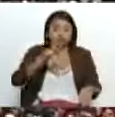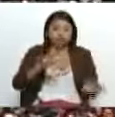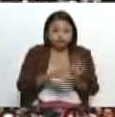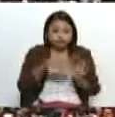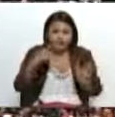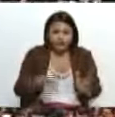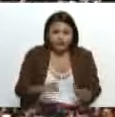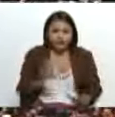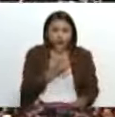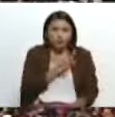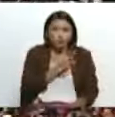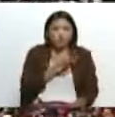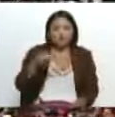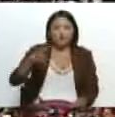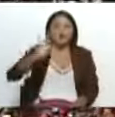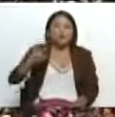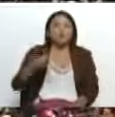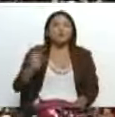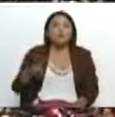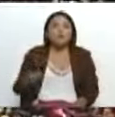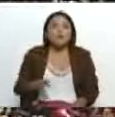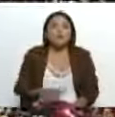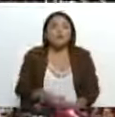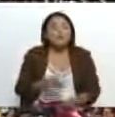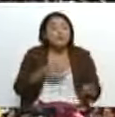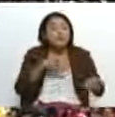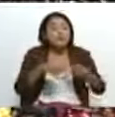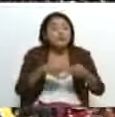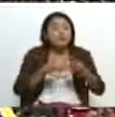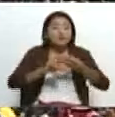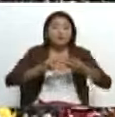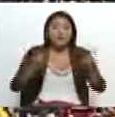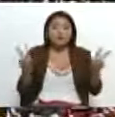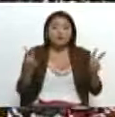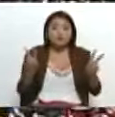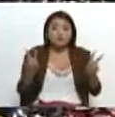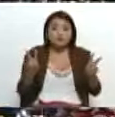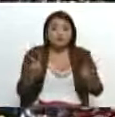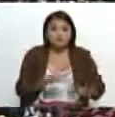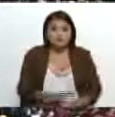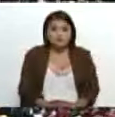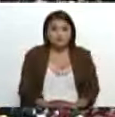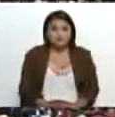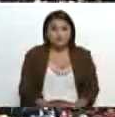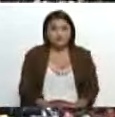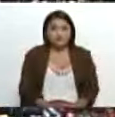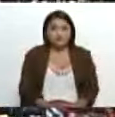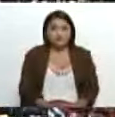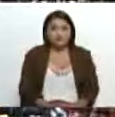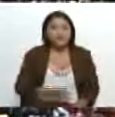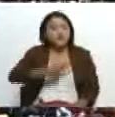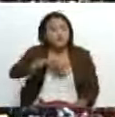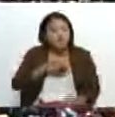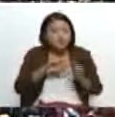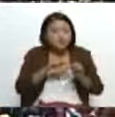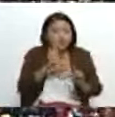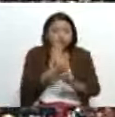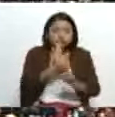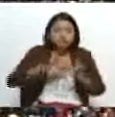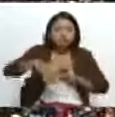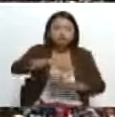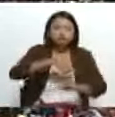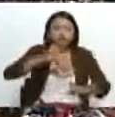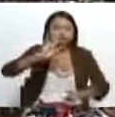Guayana Esequiba, a través de una diplomacia bolivariana de paz. Seguimos en defensa de